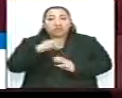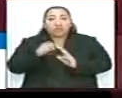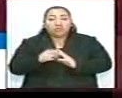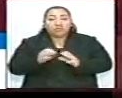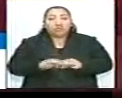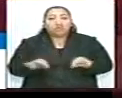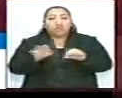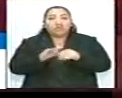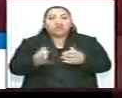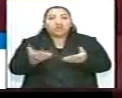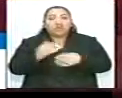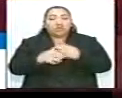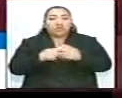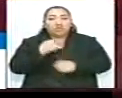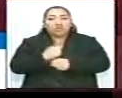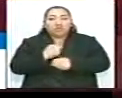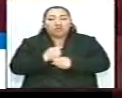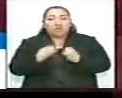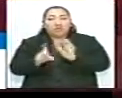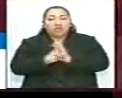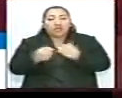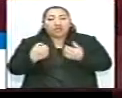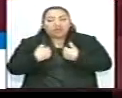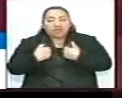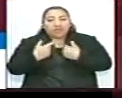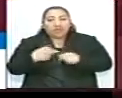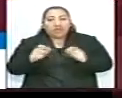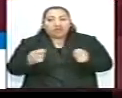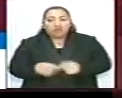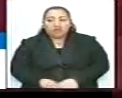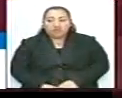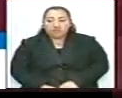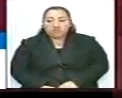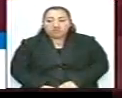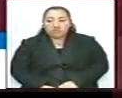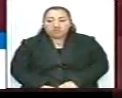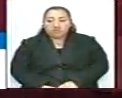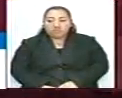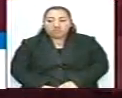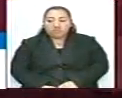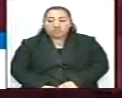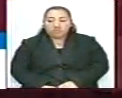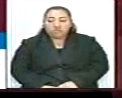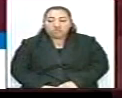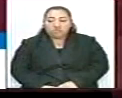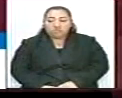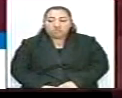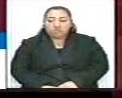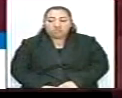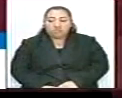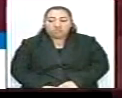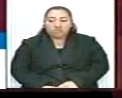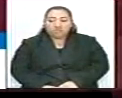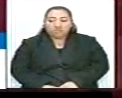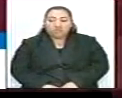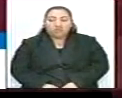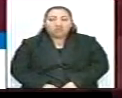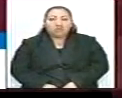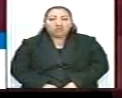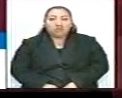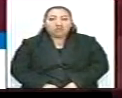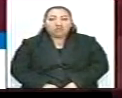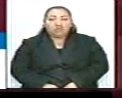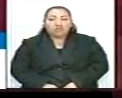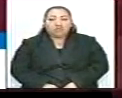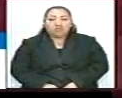darle, digamos, realce a la labor legislativa que tiene la comisión. De igual manera, creemos que el tema